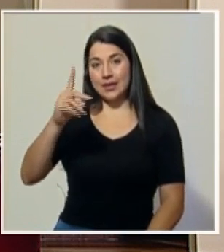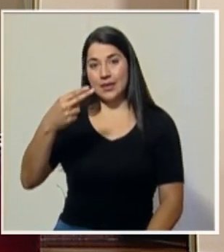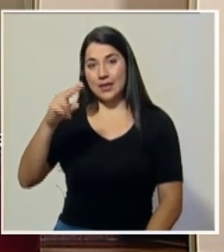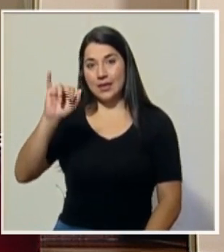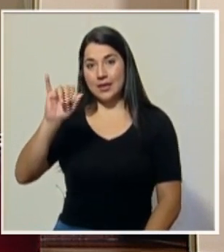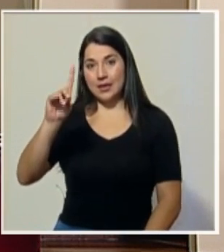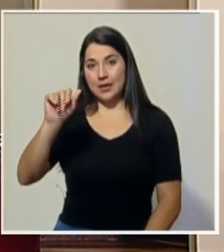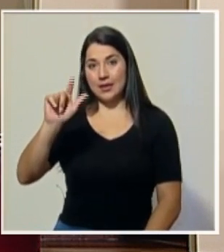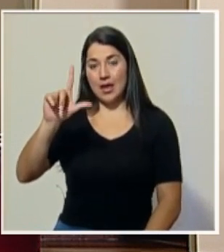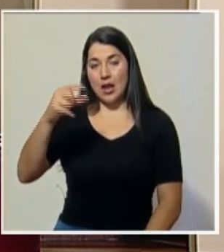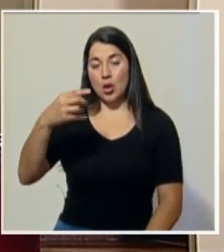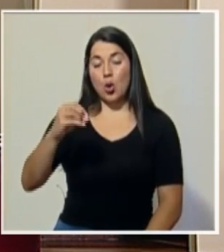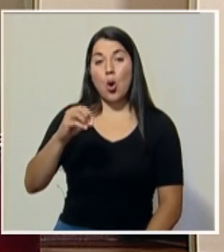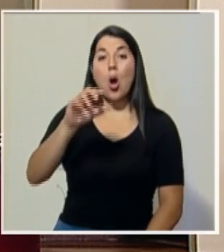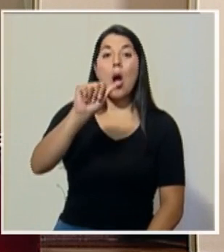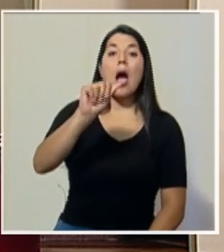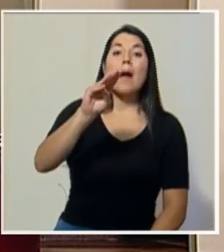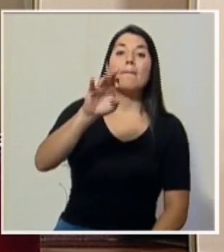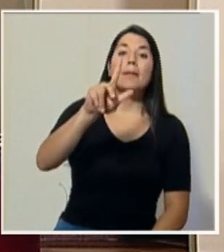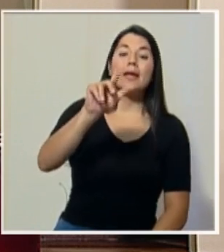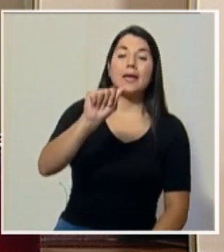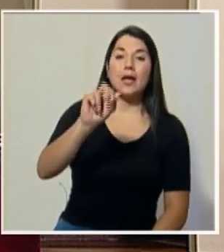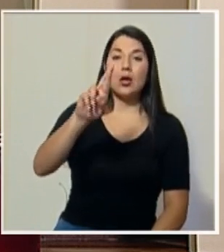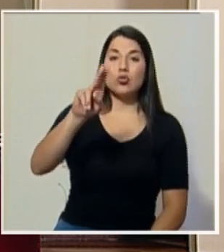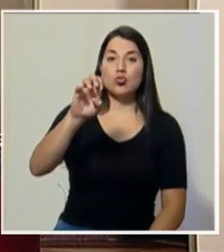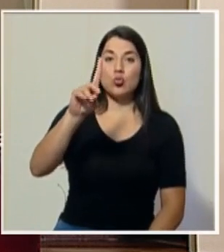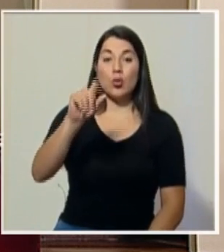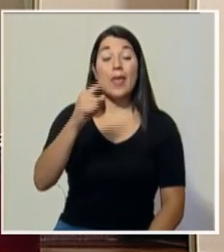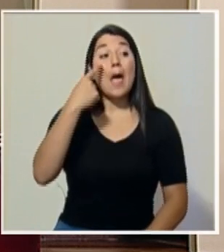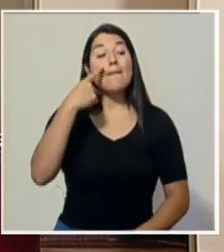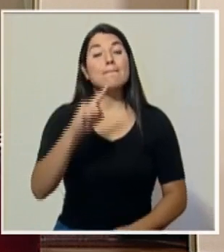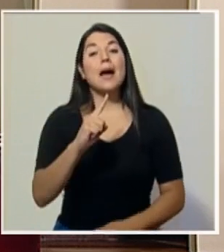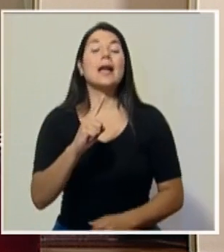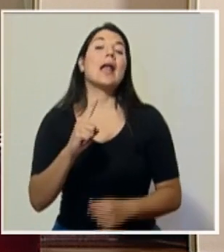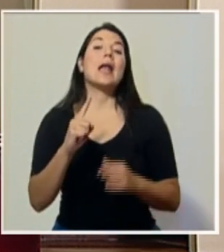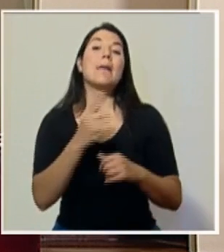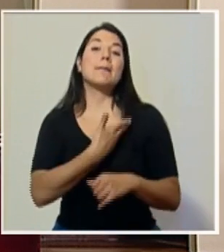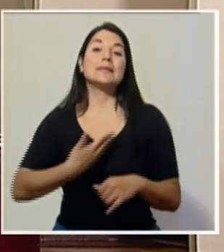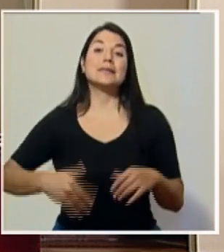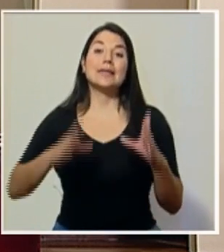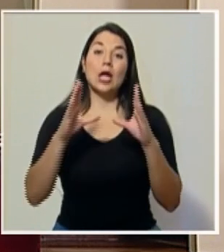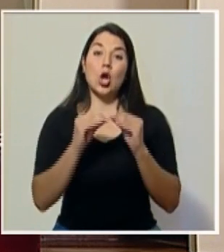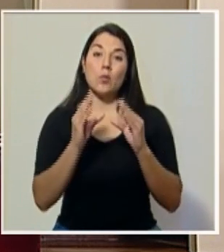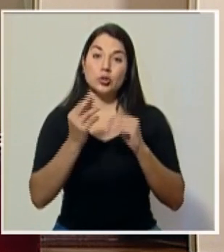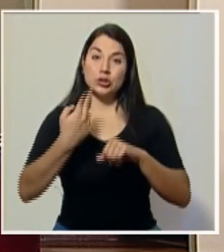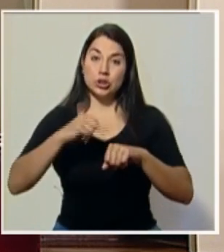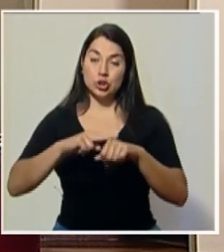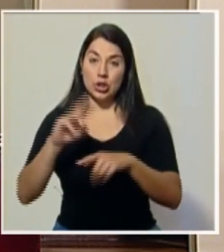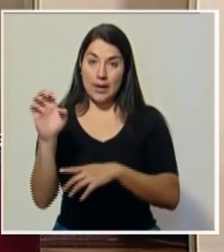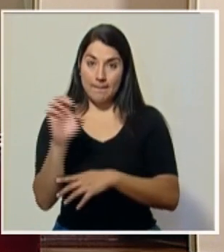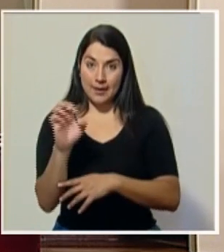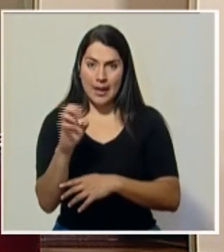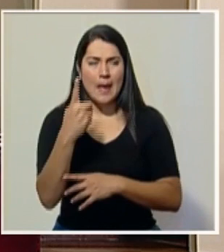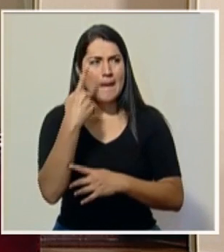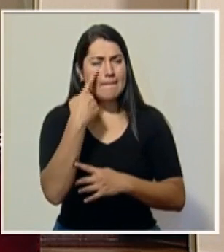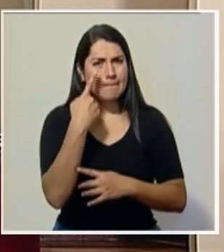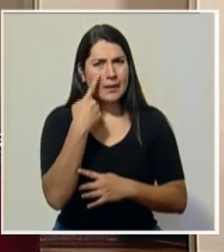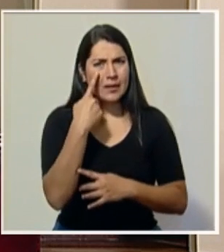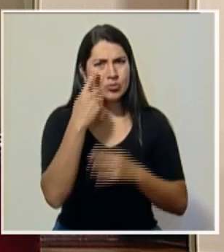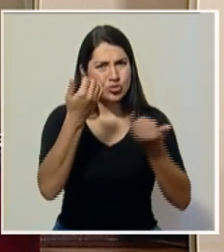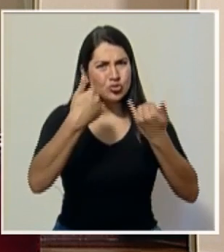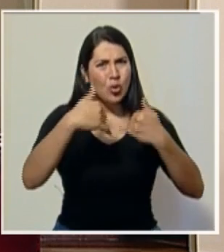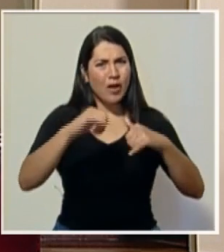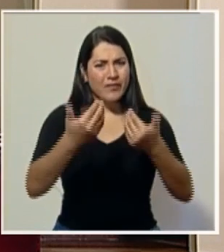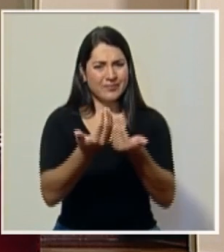ameliarrueda.com. Esta consulta es para usted, don Alexander Solís, presidente de la Comisión Nacional de Emergencia. Vemos que se mantiene la diferencia de restricciones